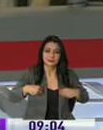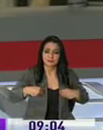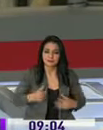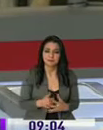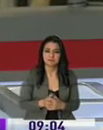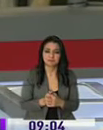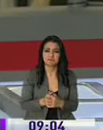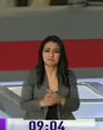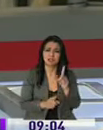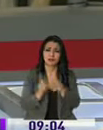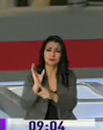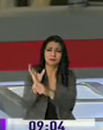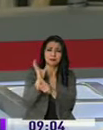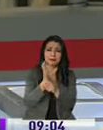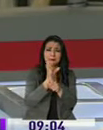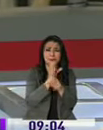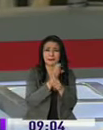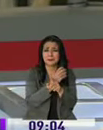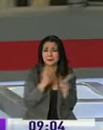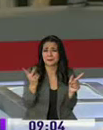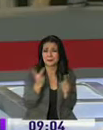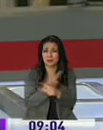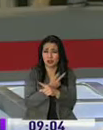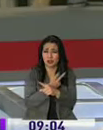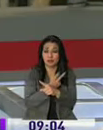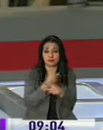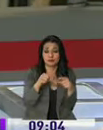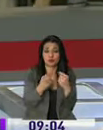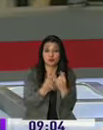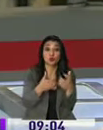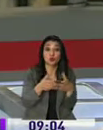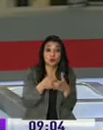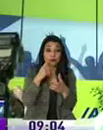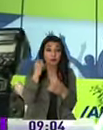oficialista. Las críticas suben de tono desde el ala correísta.